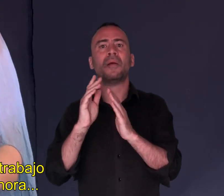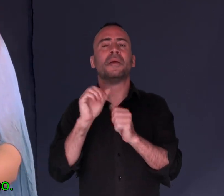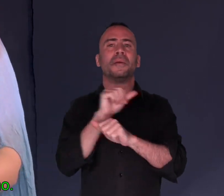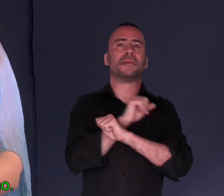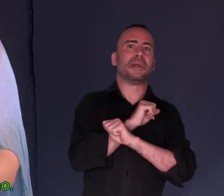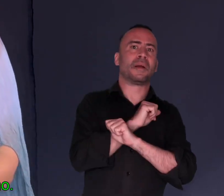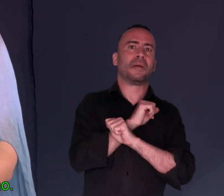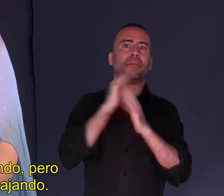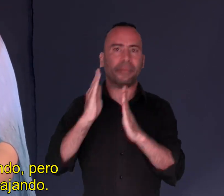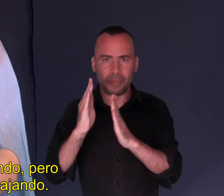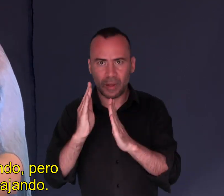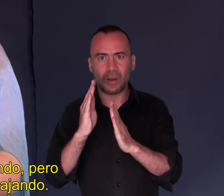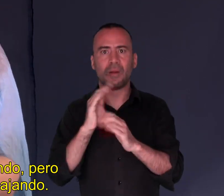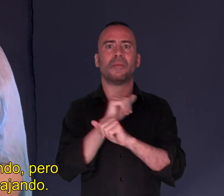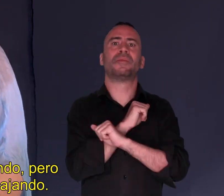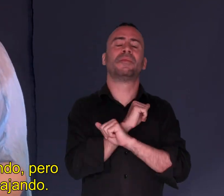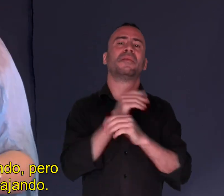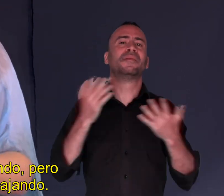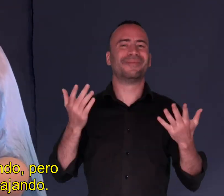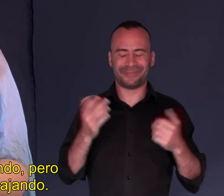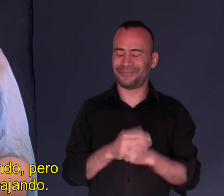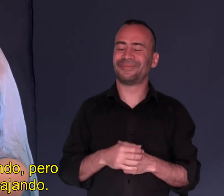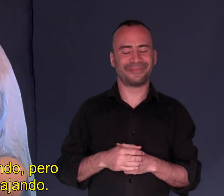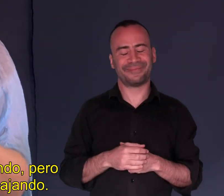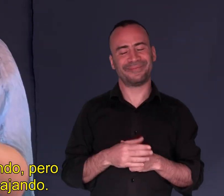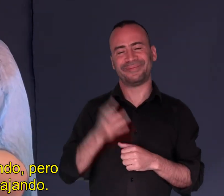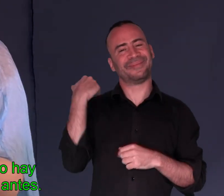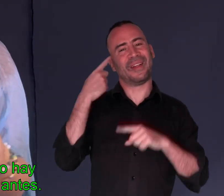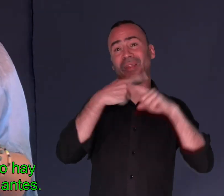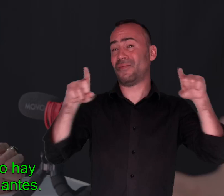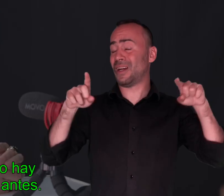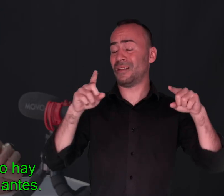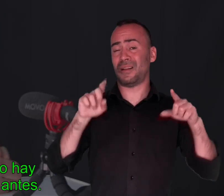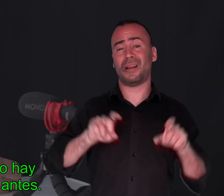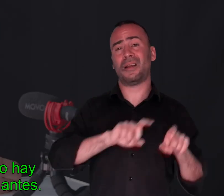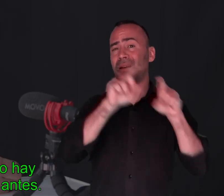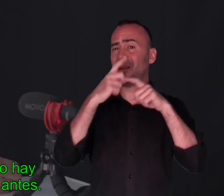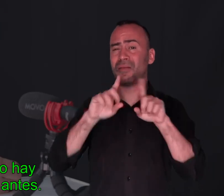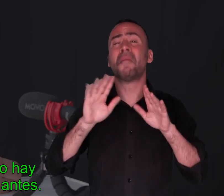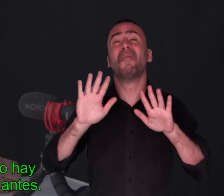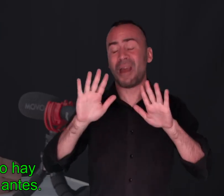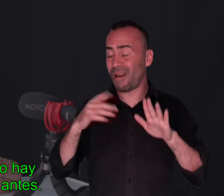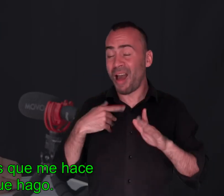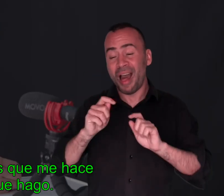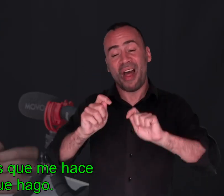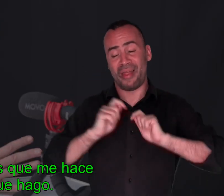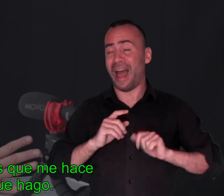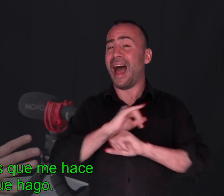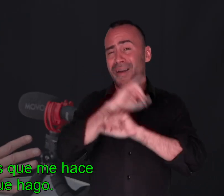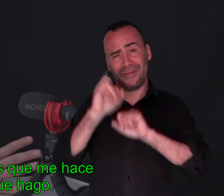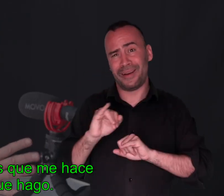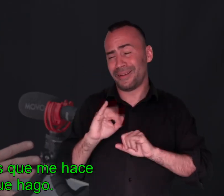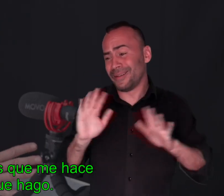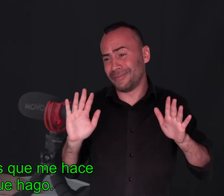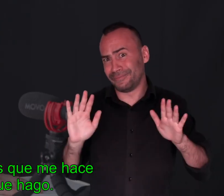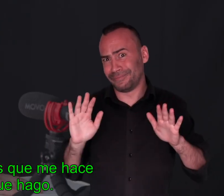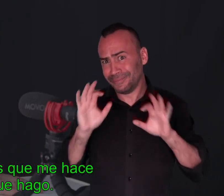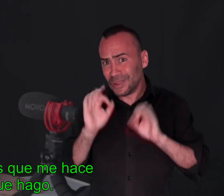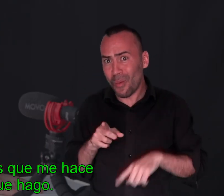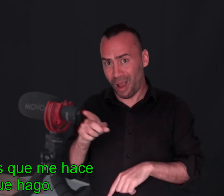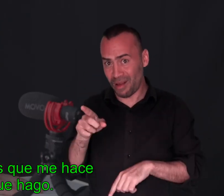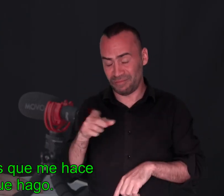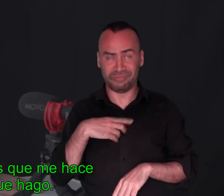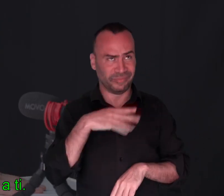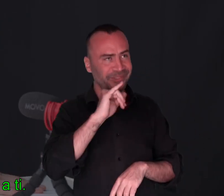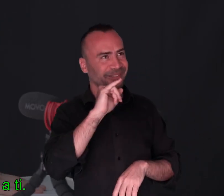meses ahora Ahora no ahora estás trabajando pero no estás trabajando tienes ahora ya no hay la giras de antes pero bueno a mí es que me hace muy